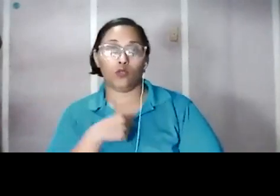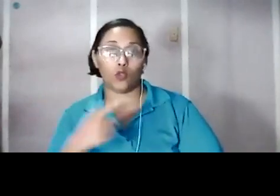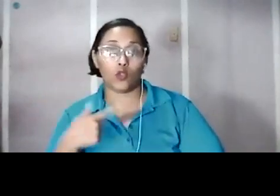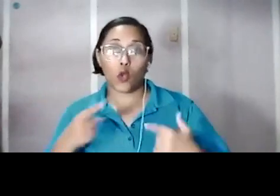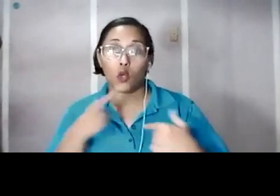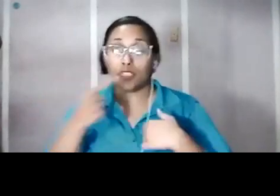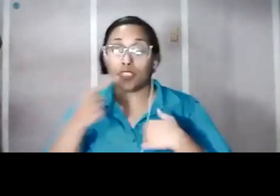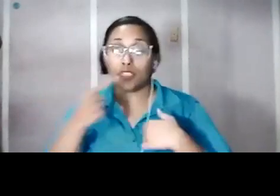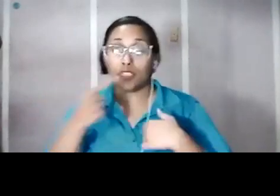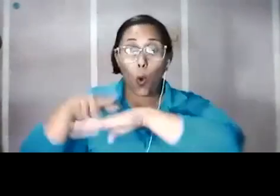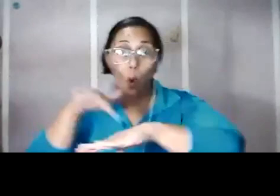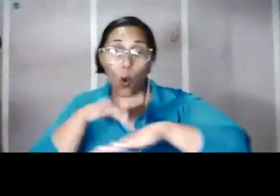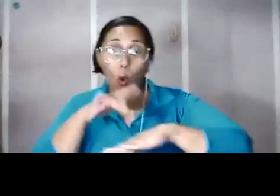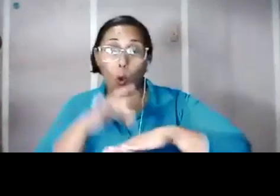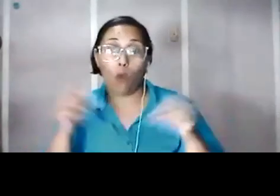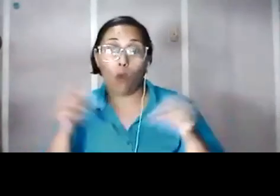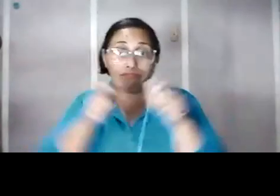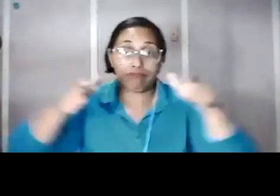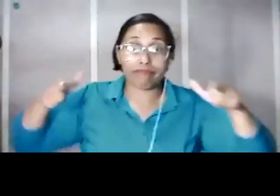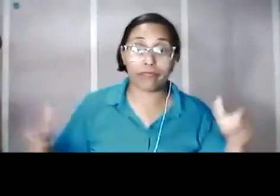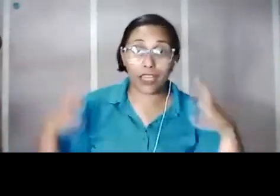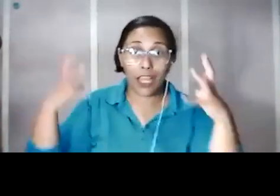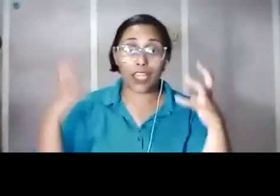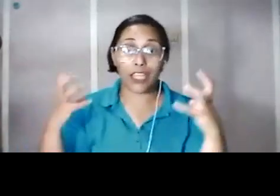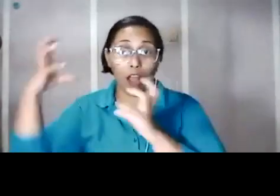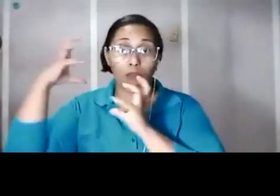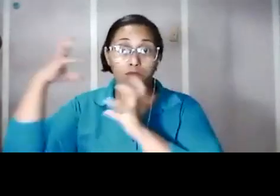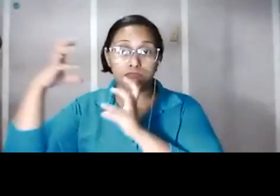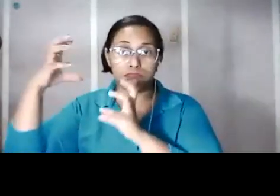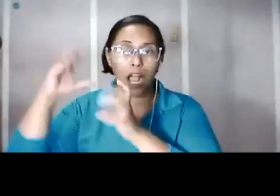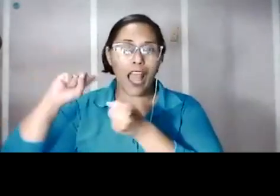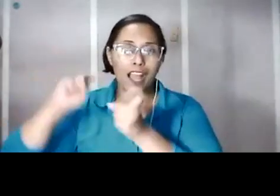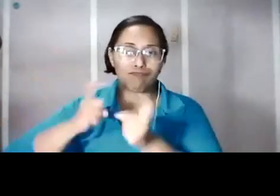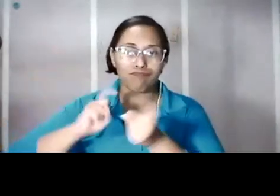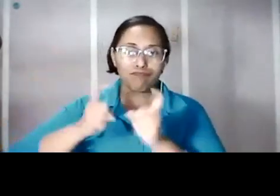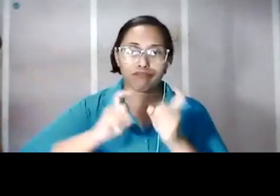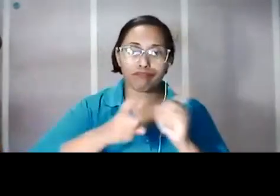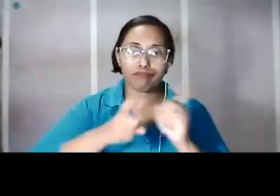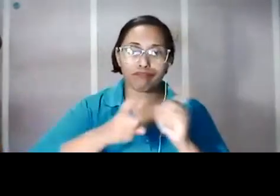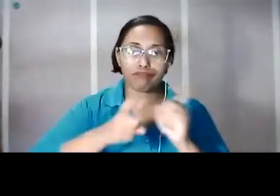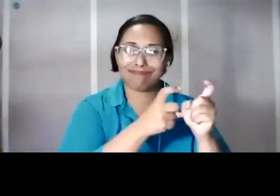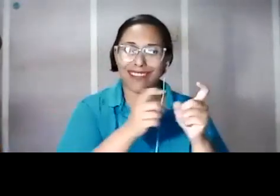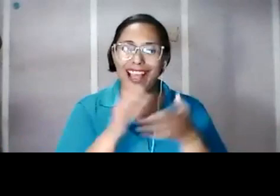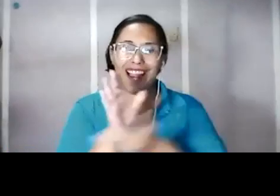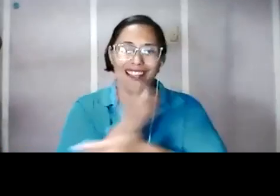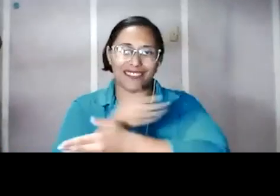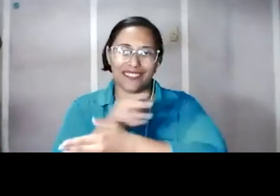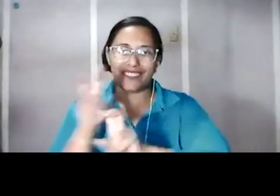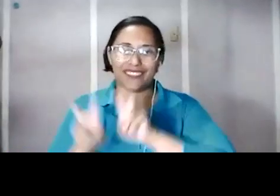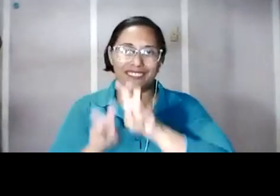gigante quiere coco, ¿no? Ya ahí había cambiado un poco la tónica del carnaval,